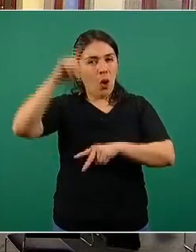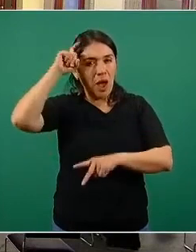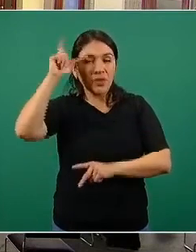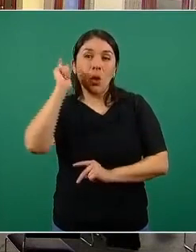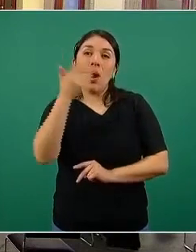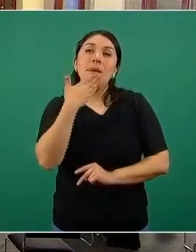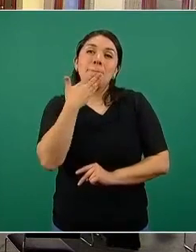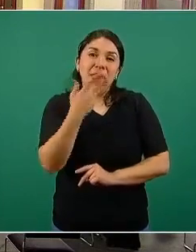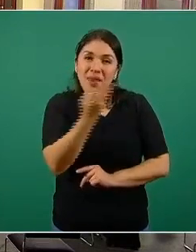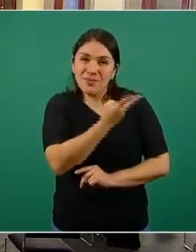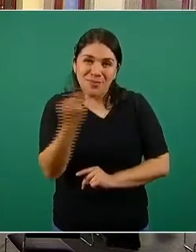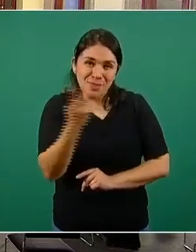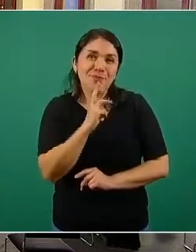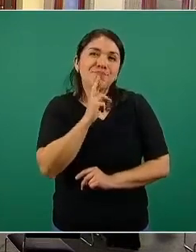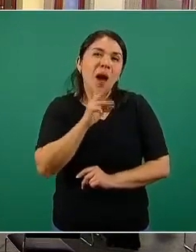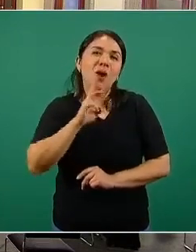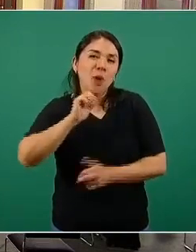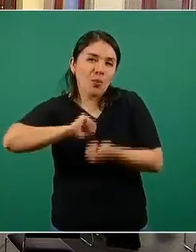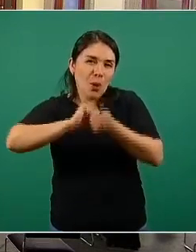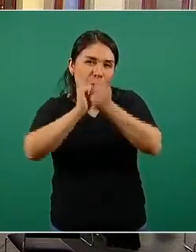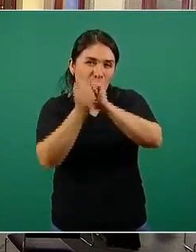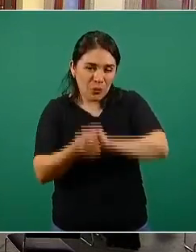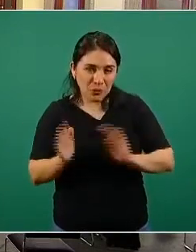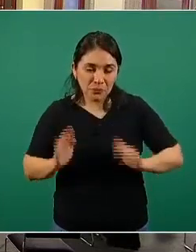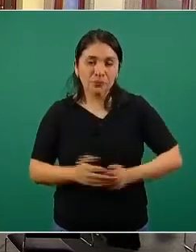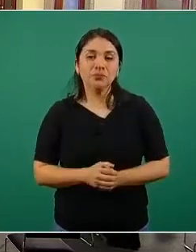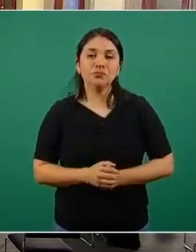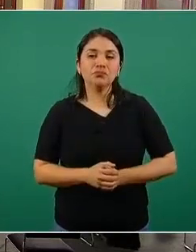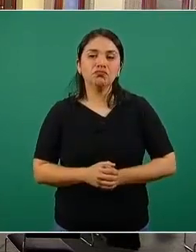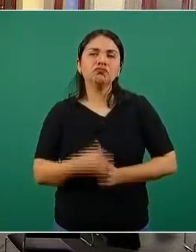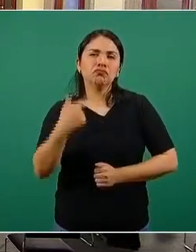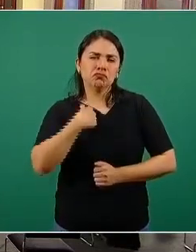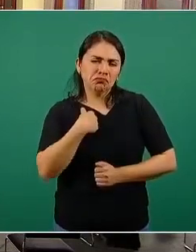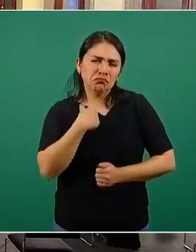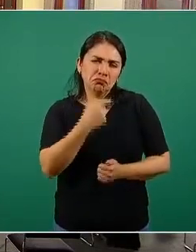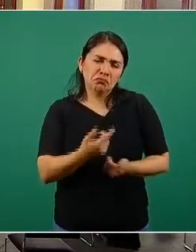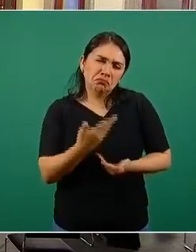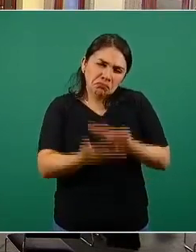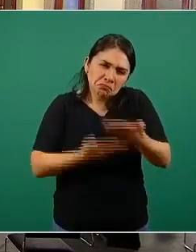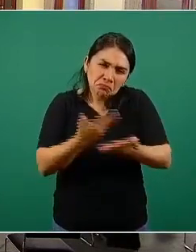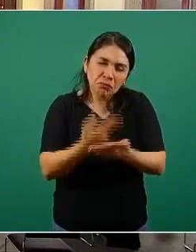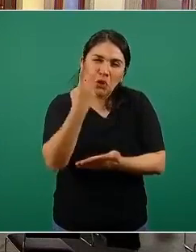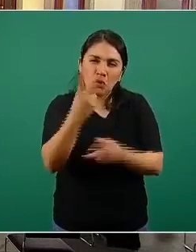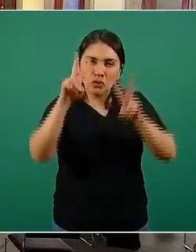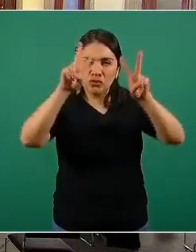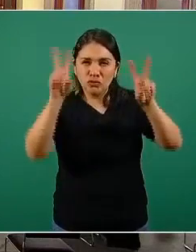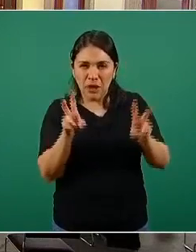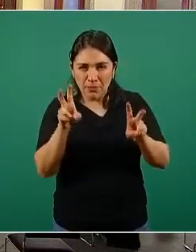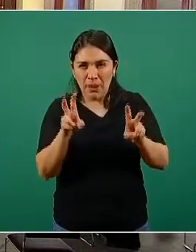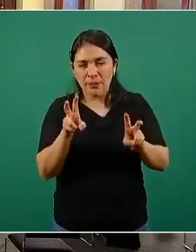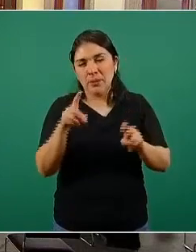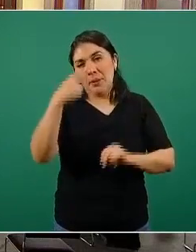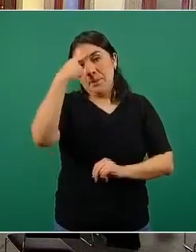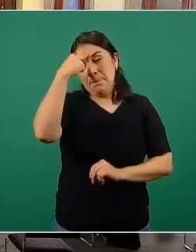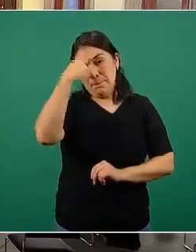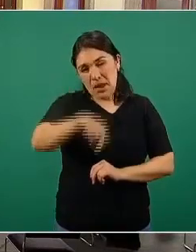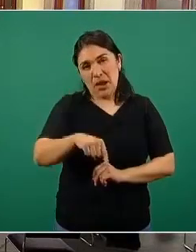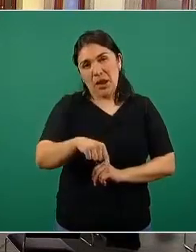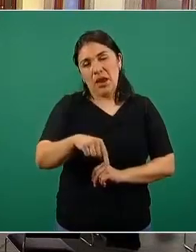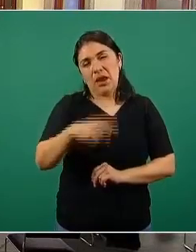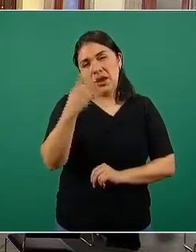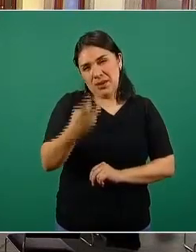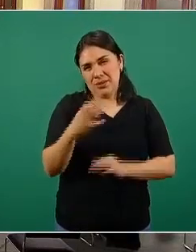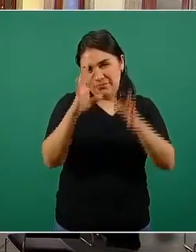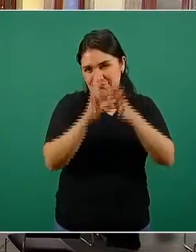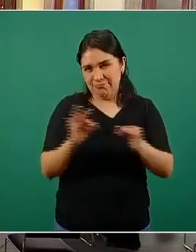bien, mejorando. Quisiera traerle dos temas, bueno, ya tres al